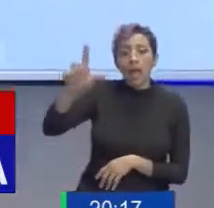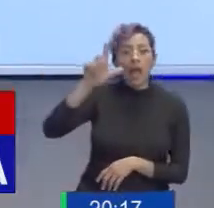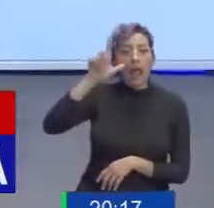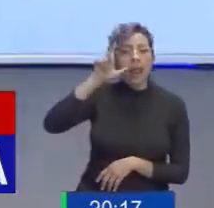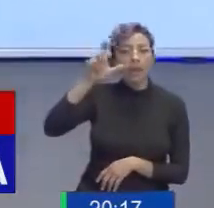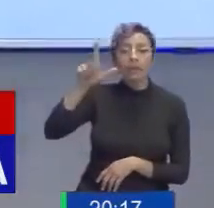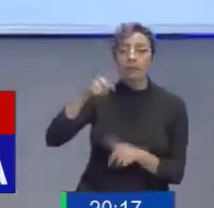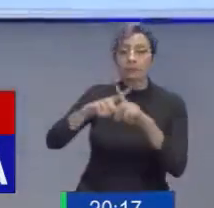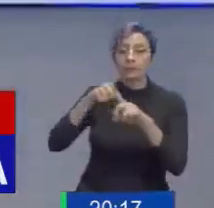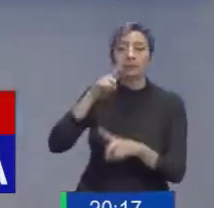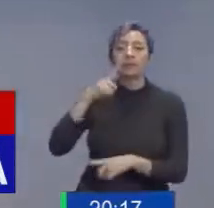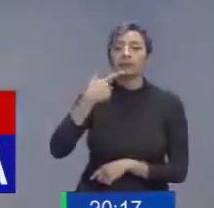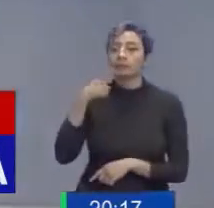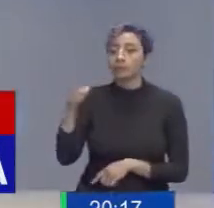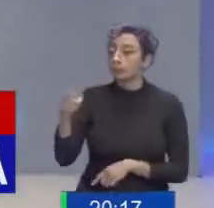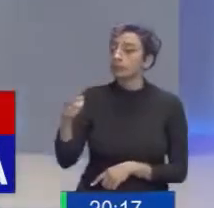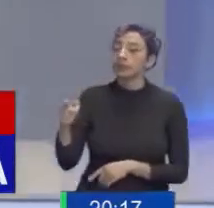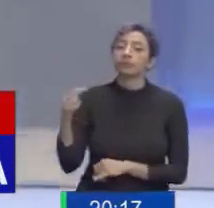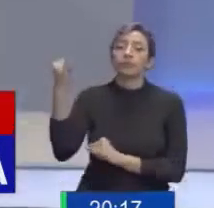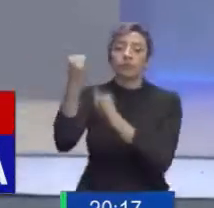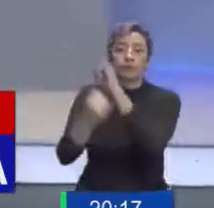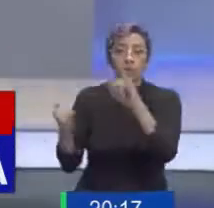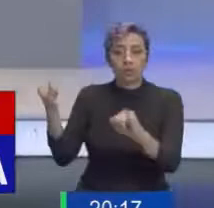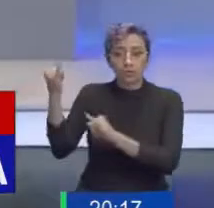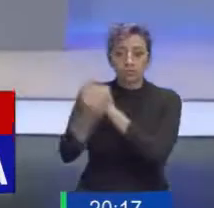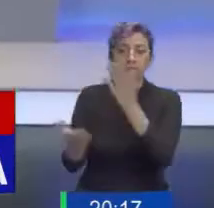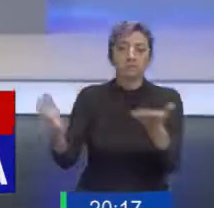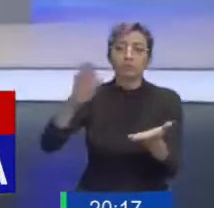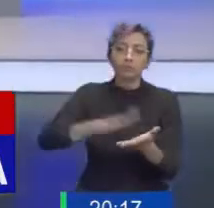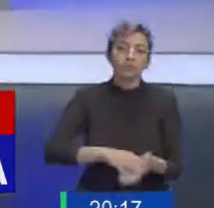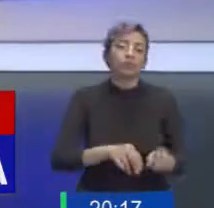bueno, compartiendo acerca de lo que significa la